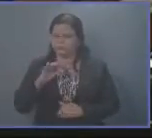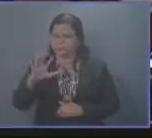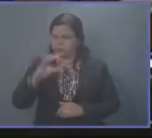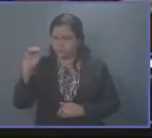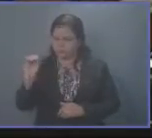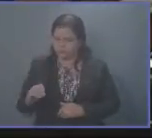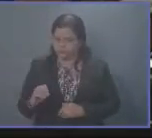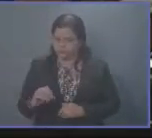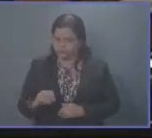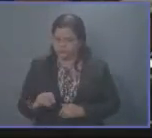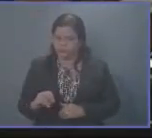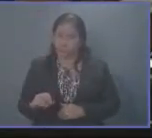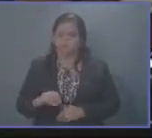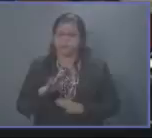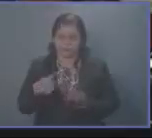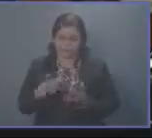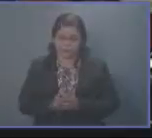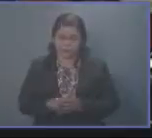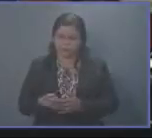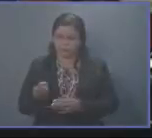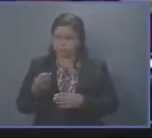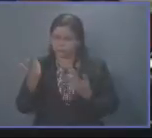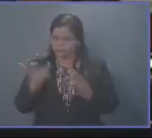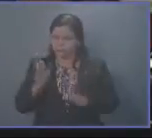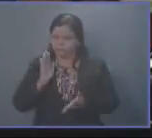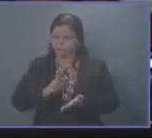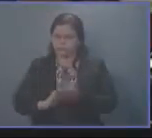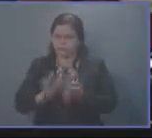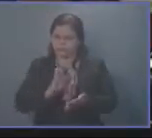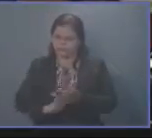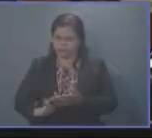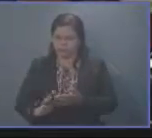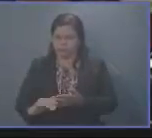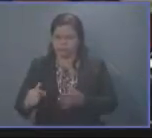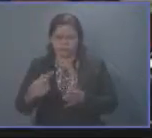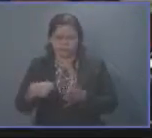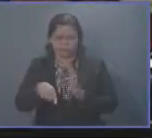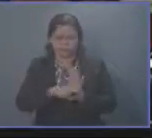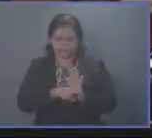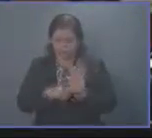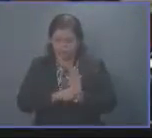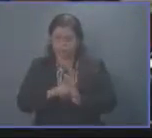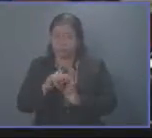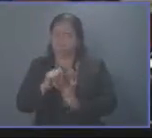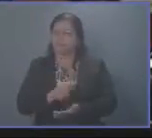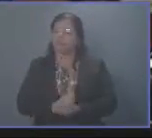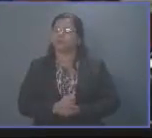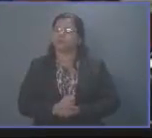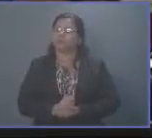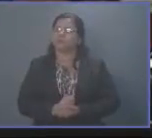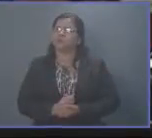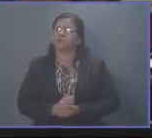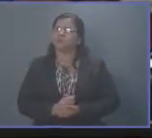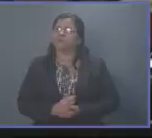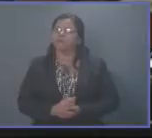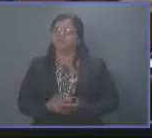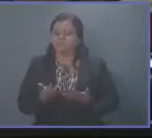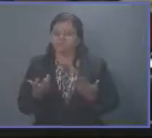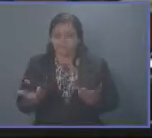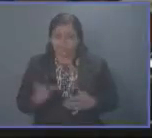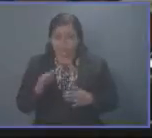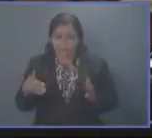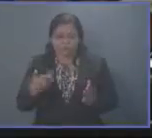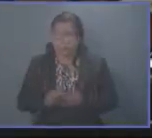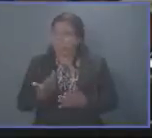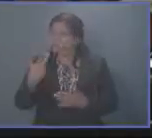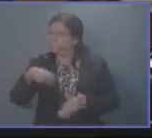del capital en mora que componga el pago mínimo del estado de cuenta correspondiente. En todo caso, el recargo